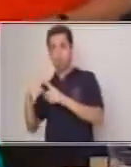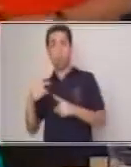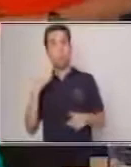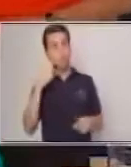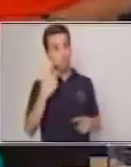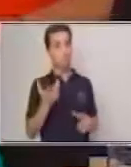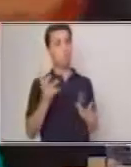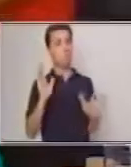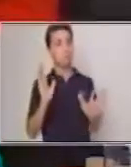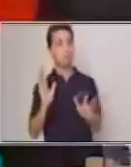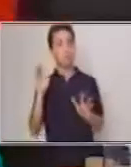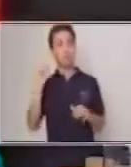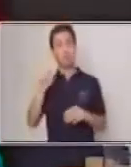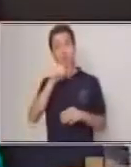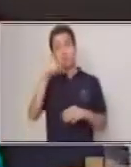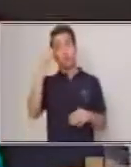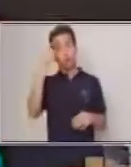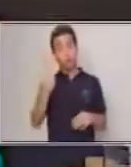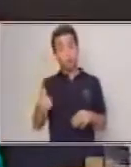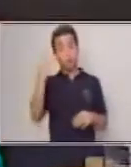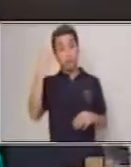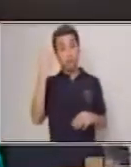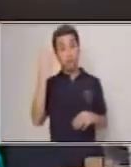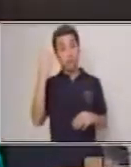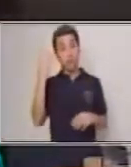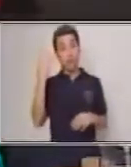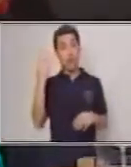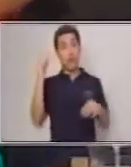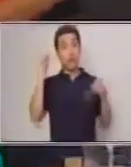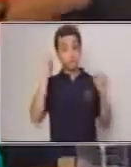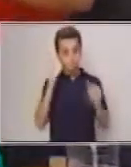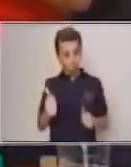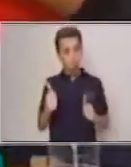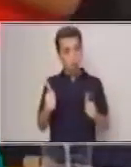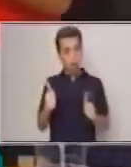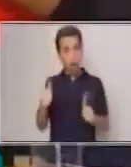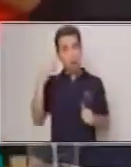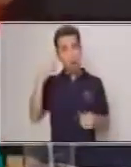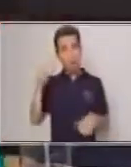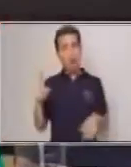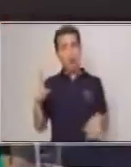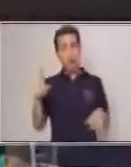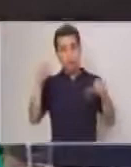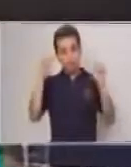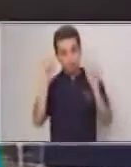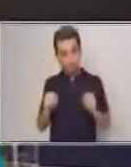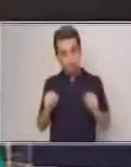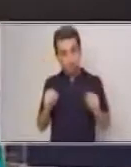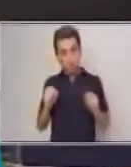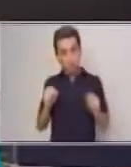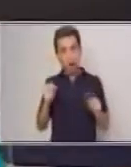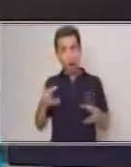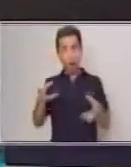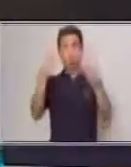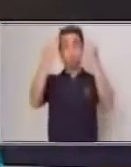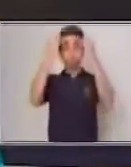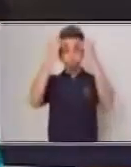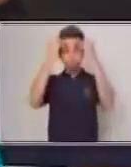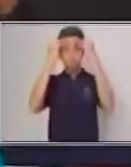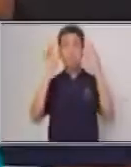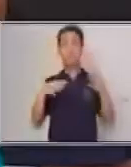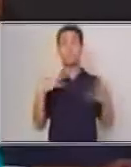Esperamos que tu comprensión haya sido muy buena para poder establecer que